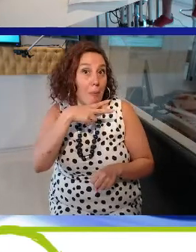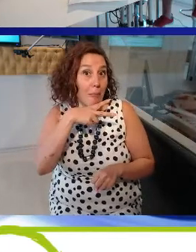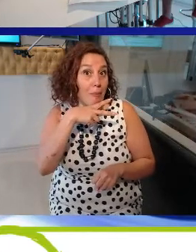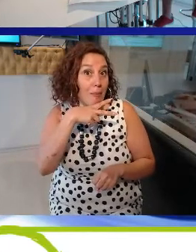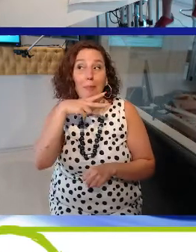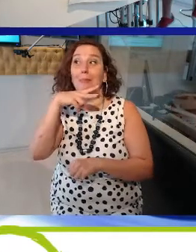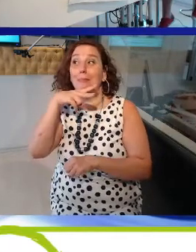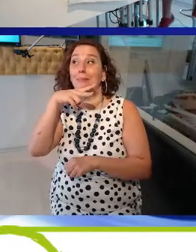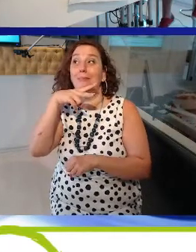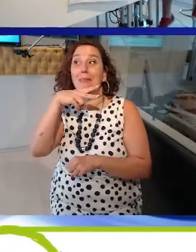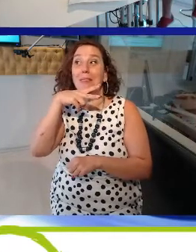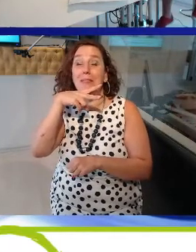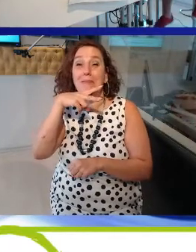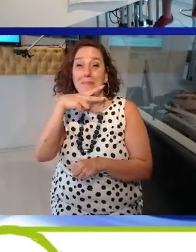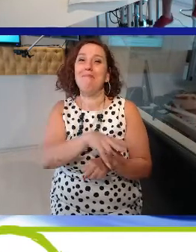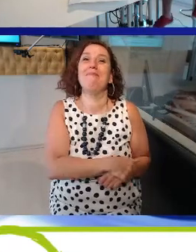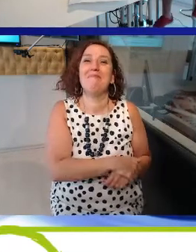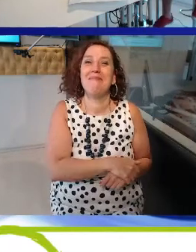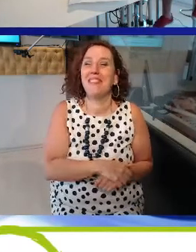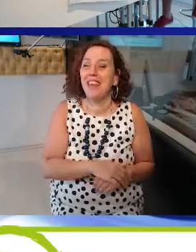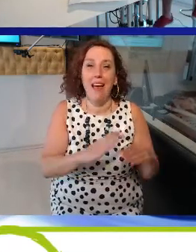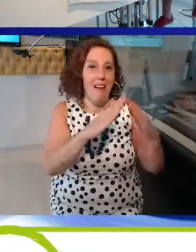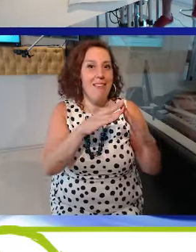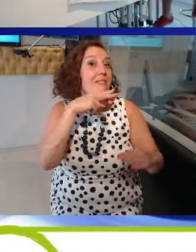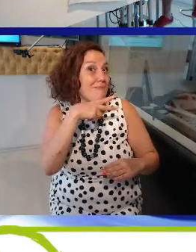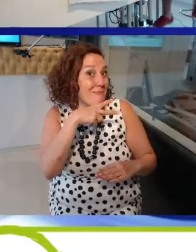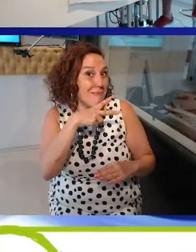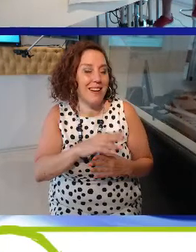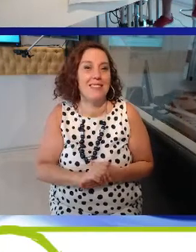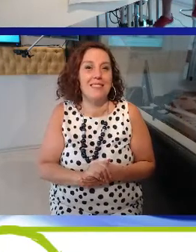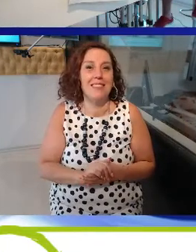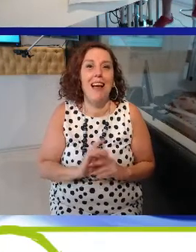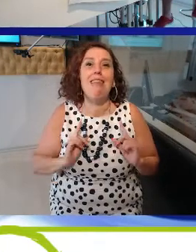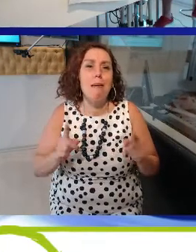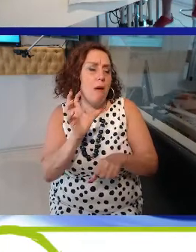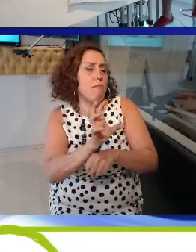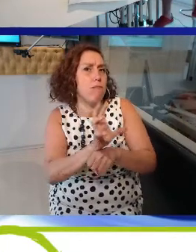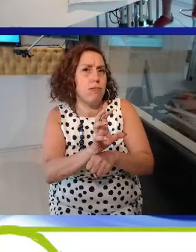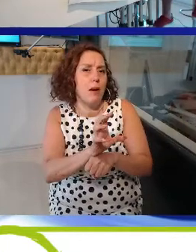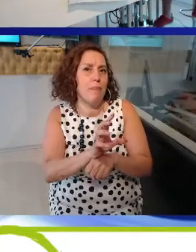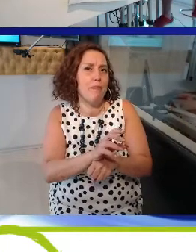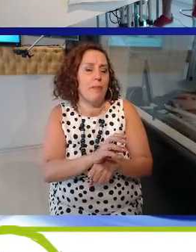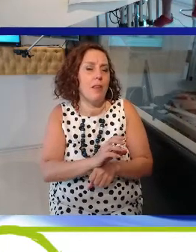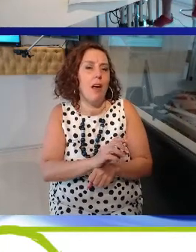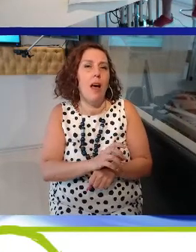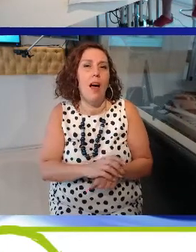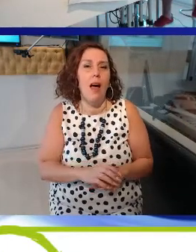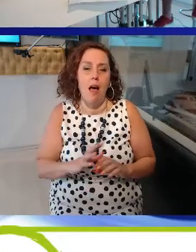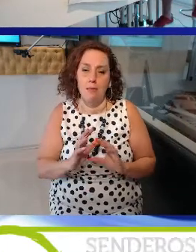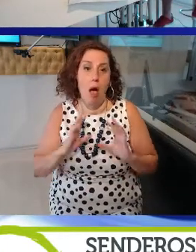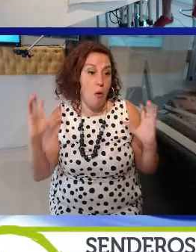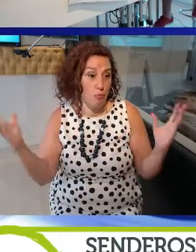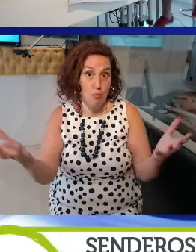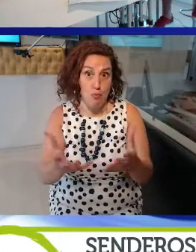mostramos a Tere, algo así. que también es un apodo al que se llegó con los muchachos que le fueron poniendo el